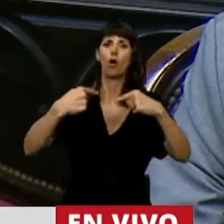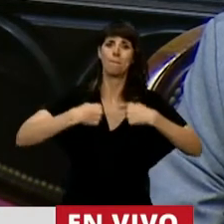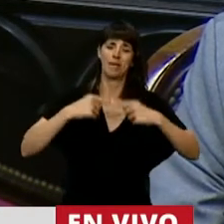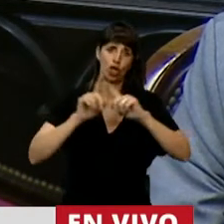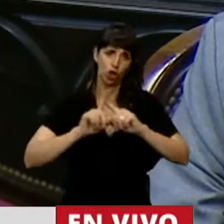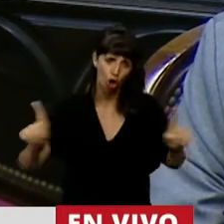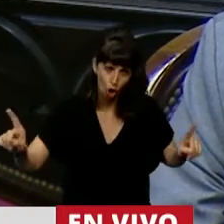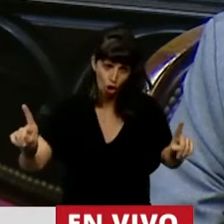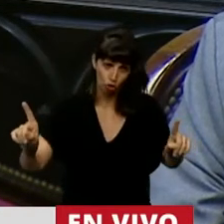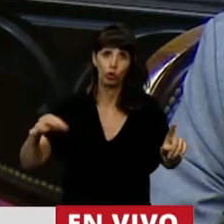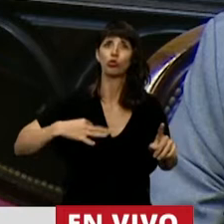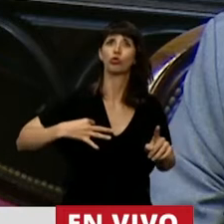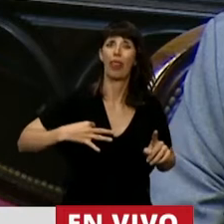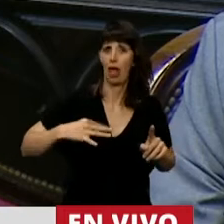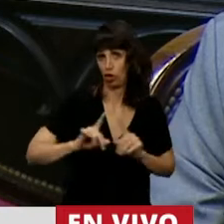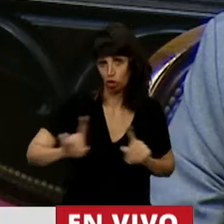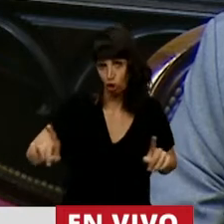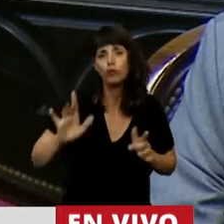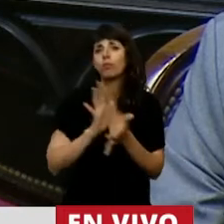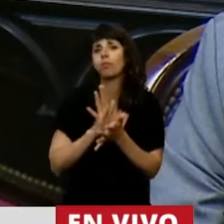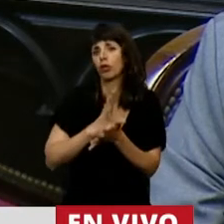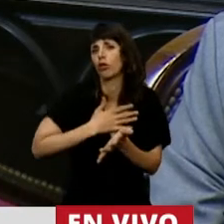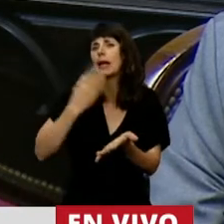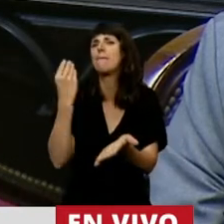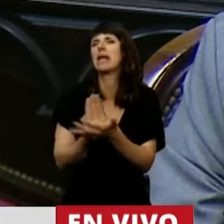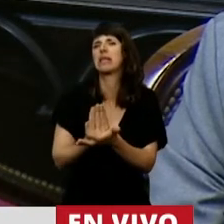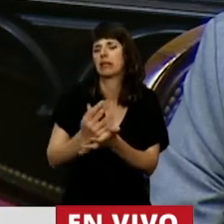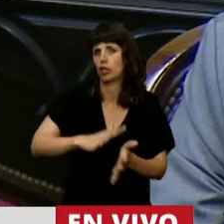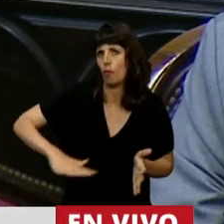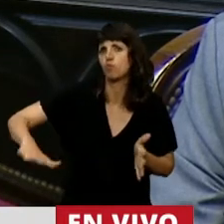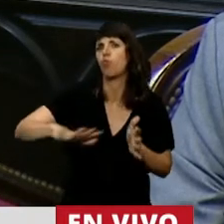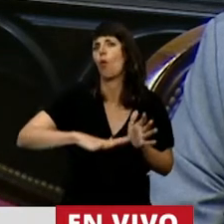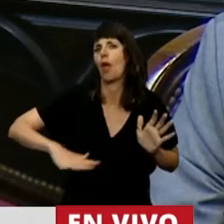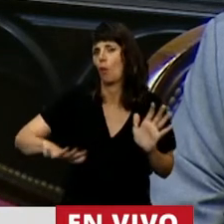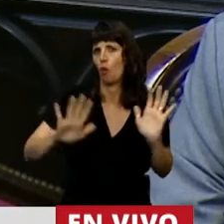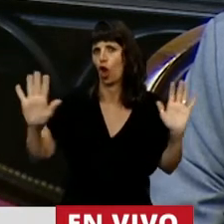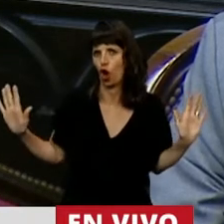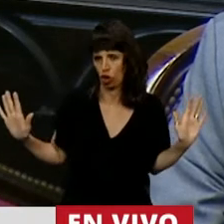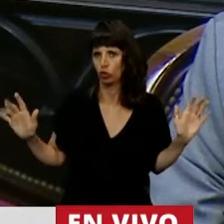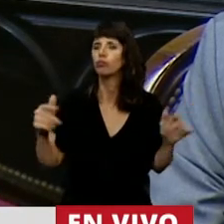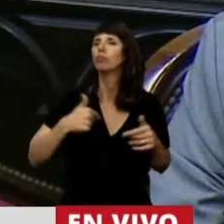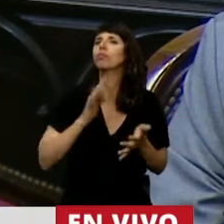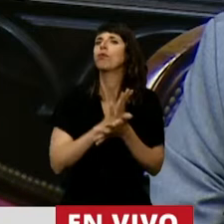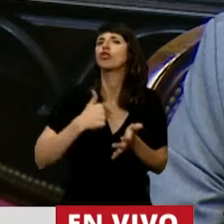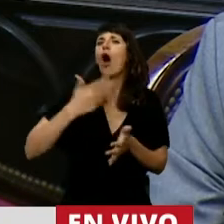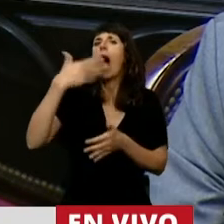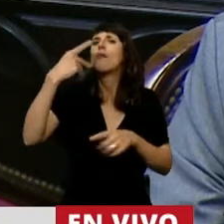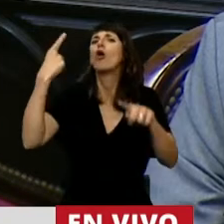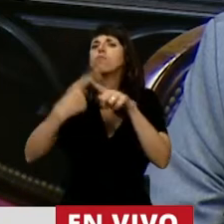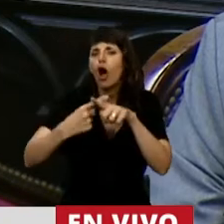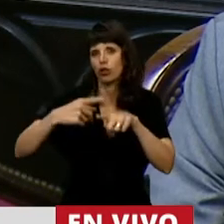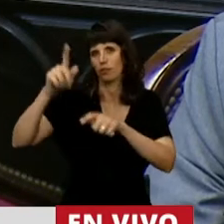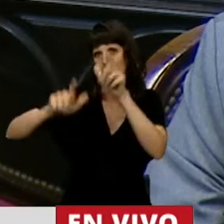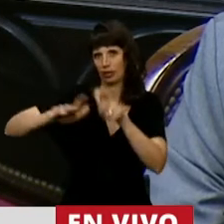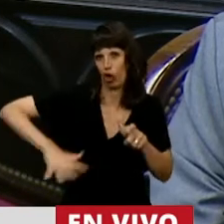ciudadano, sino como representante de ese pueblo cuya voluntad procuro interpretar. Además, por supuesto, lo hago